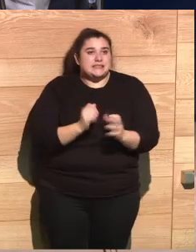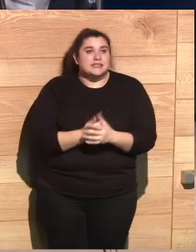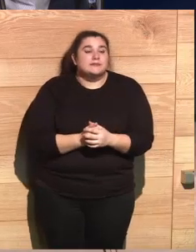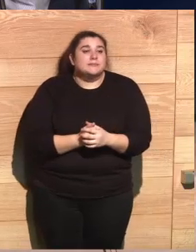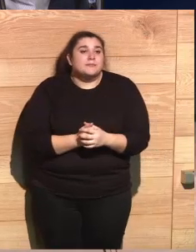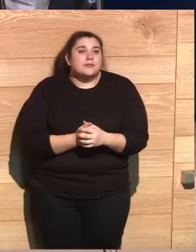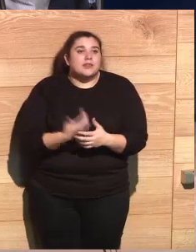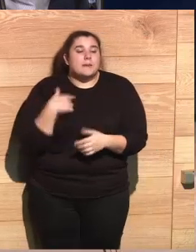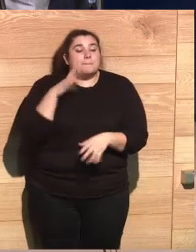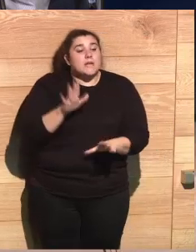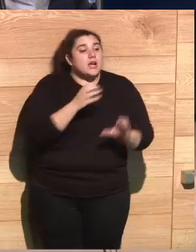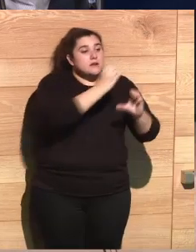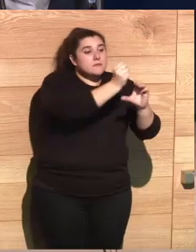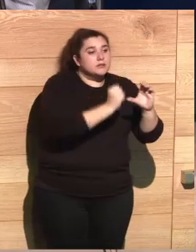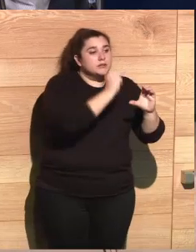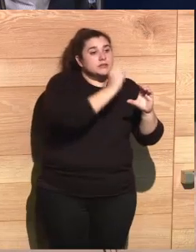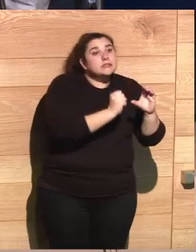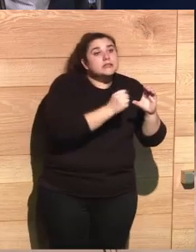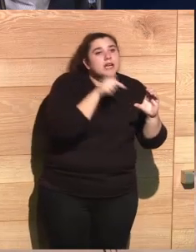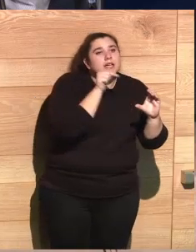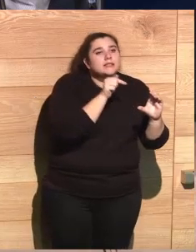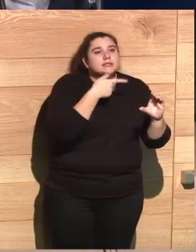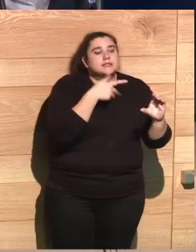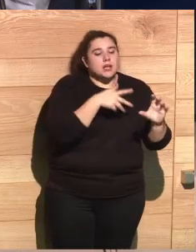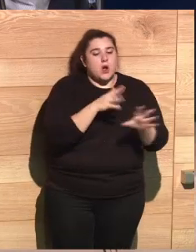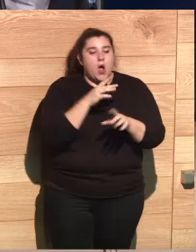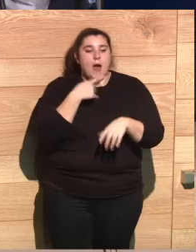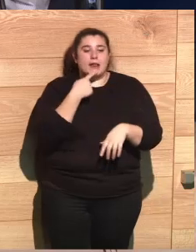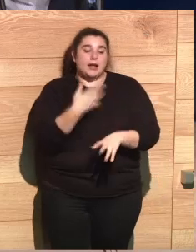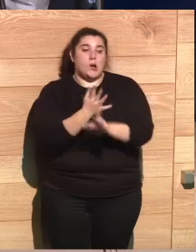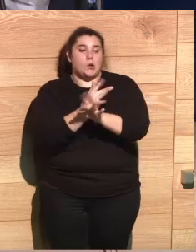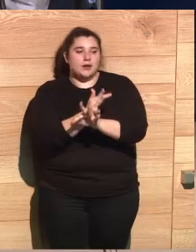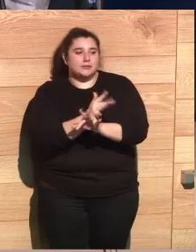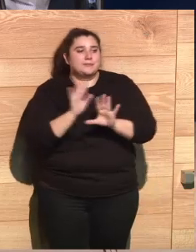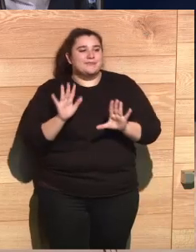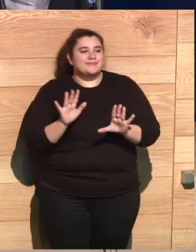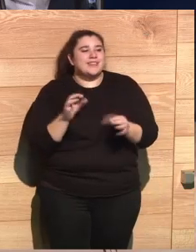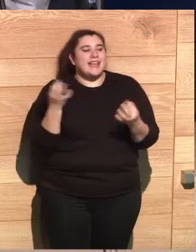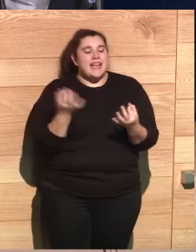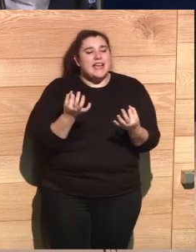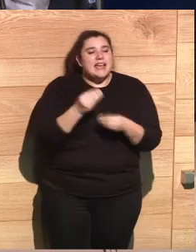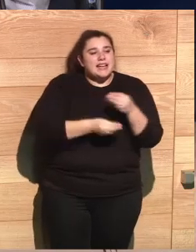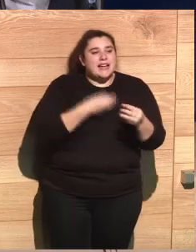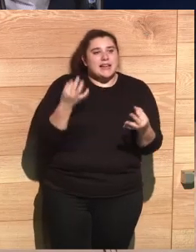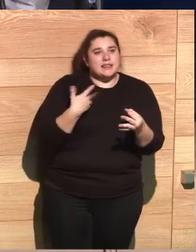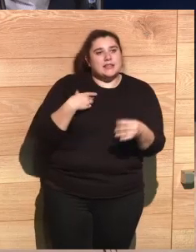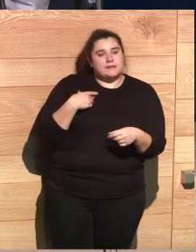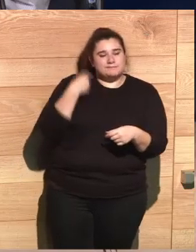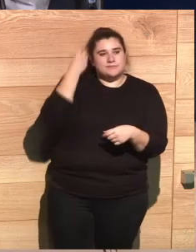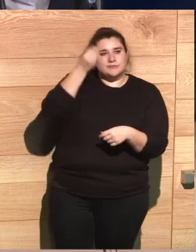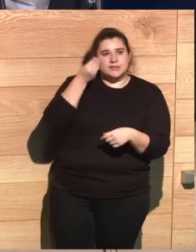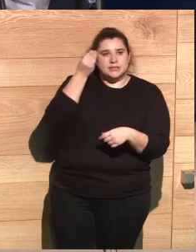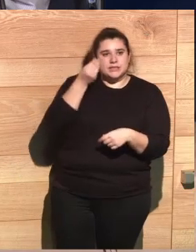que estas máquinas tragaperras disfrazadas de juego lo que hacen es hackearte la cabeza para que tú pienses